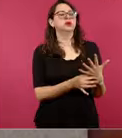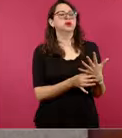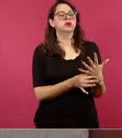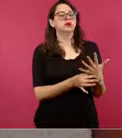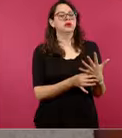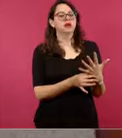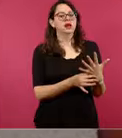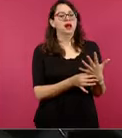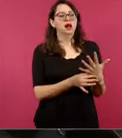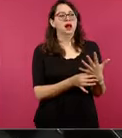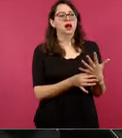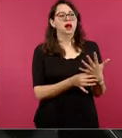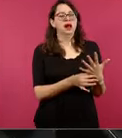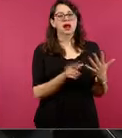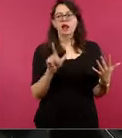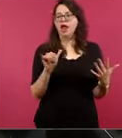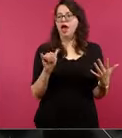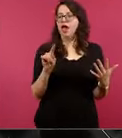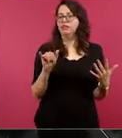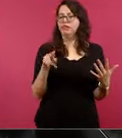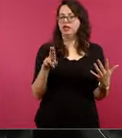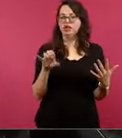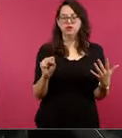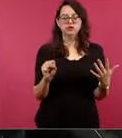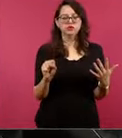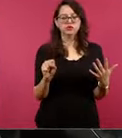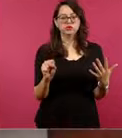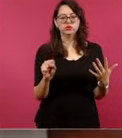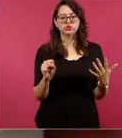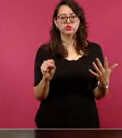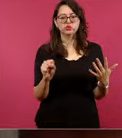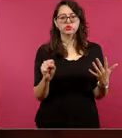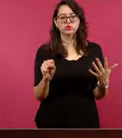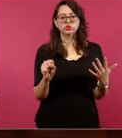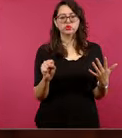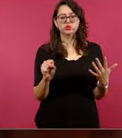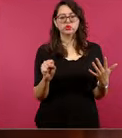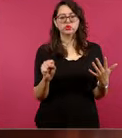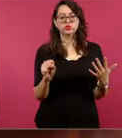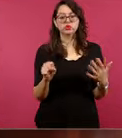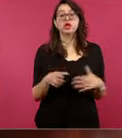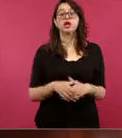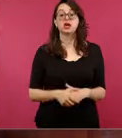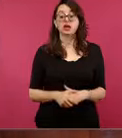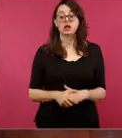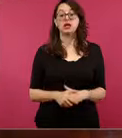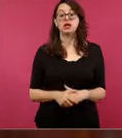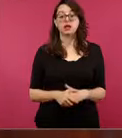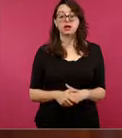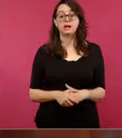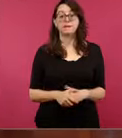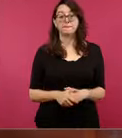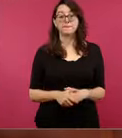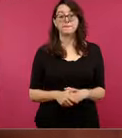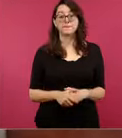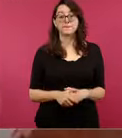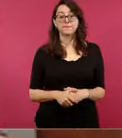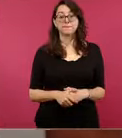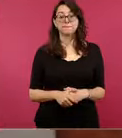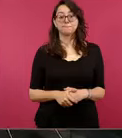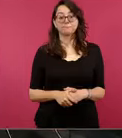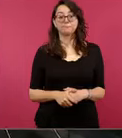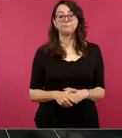Latinus. Es que fue por escrito. Ah, es por escrita la revista. Eso es. Y no ha circulado, pero conseguimos el